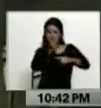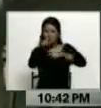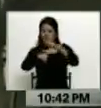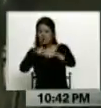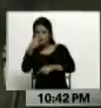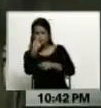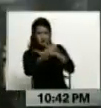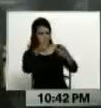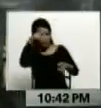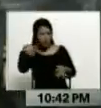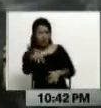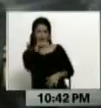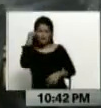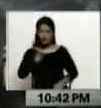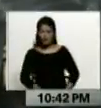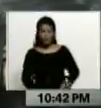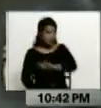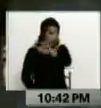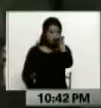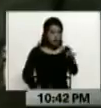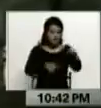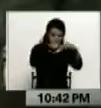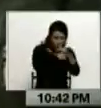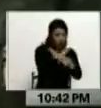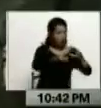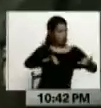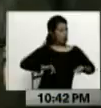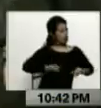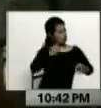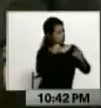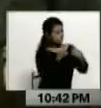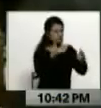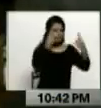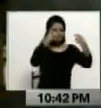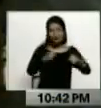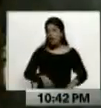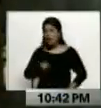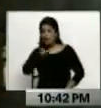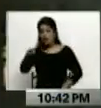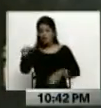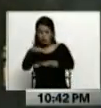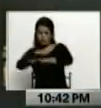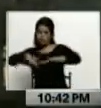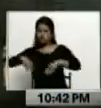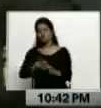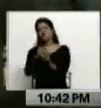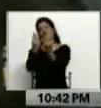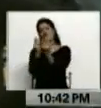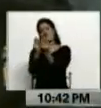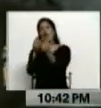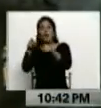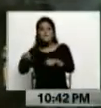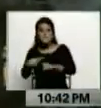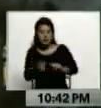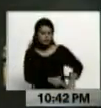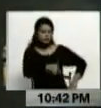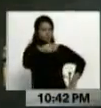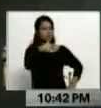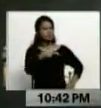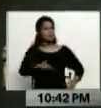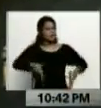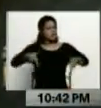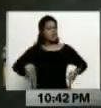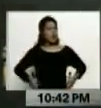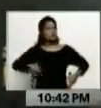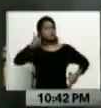acercaba por los pueblos visitaba las candinas iba las mesas de juego cargaba su buen Garrote y su revólver bien bueno y